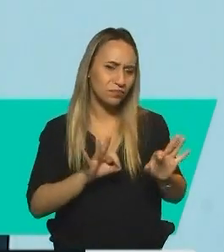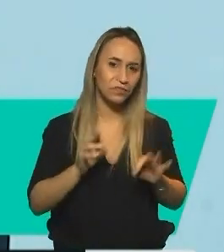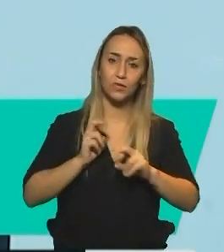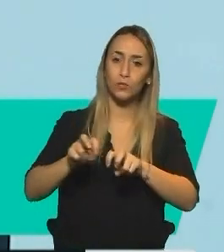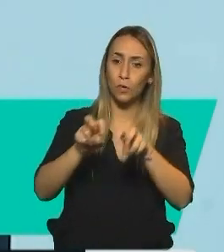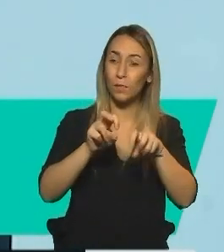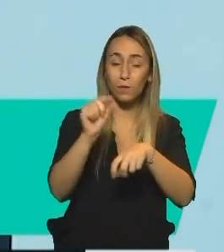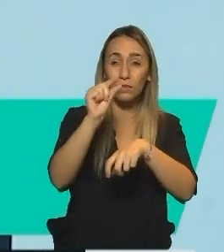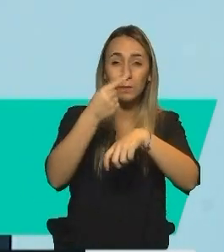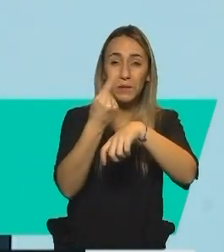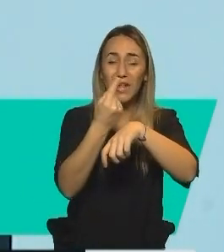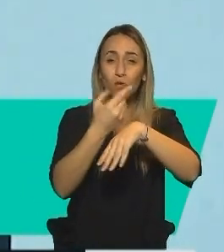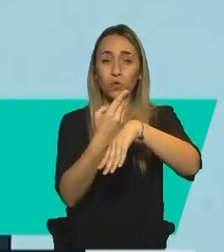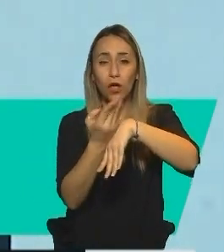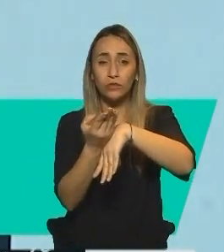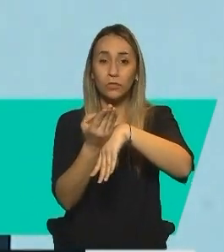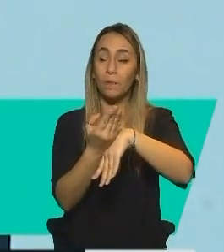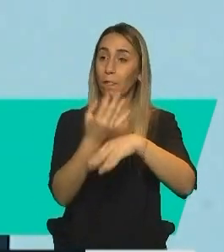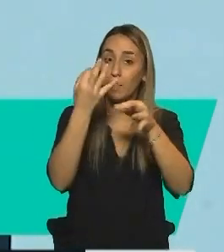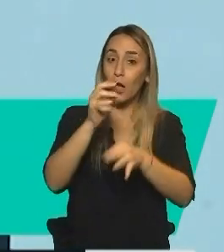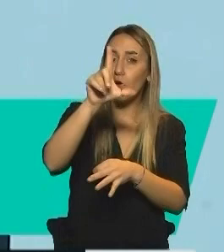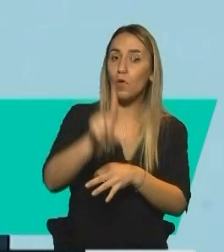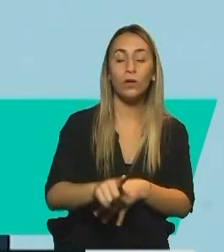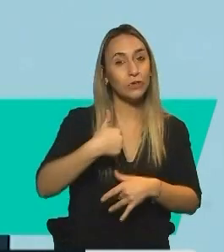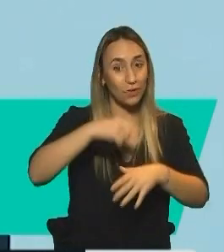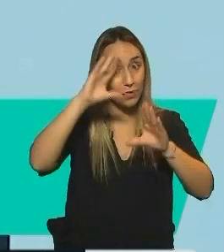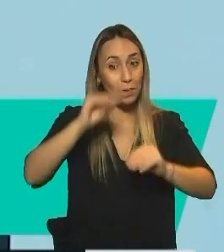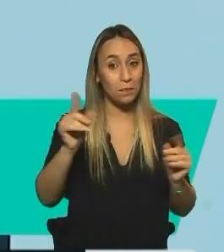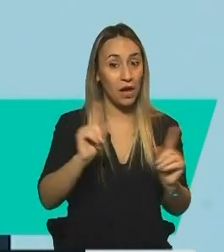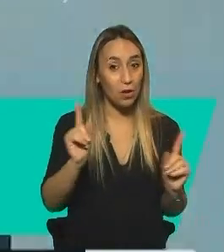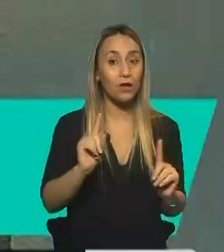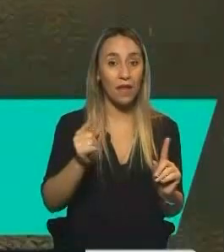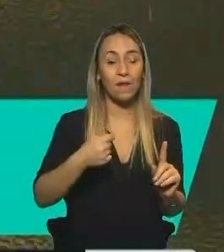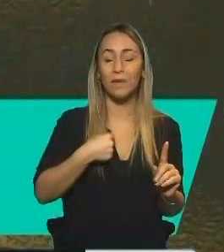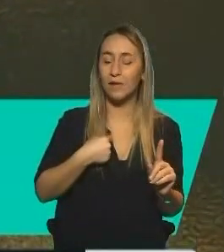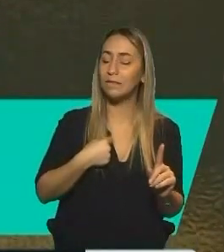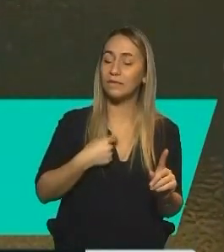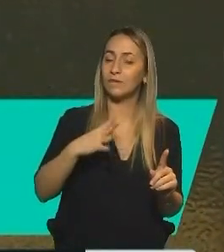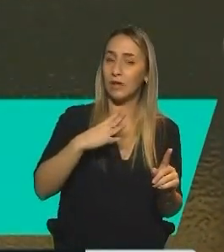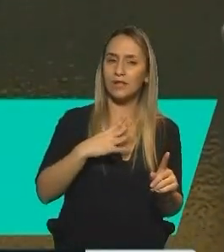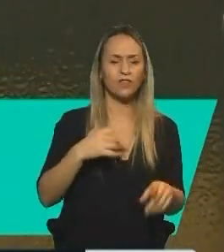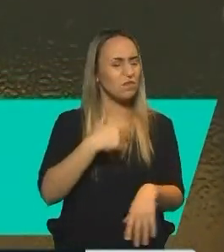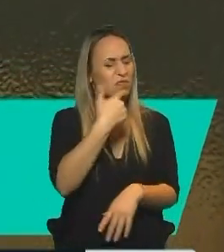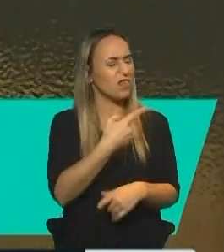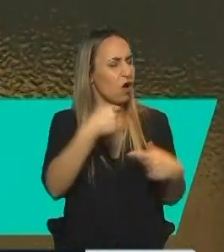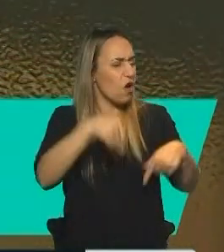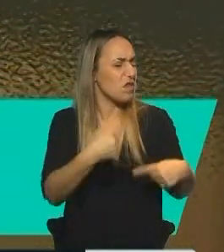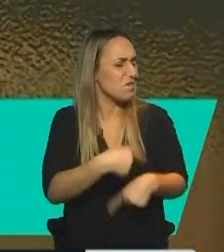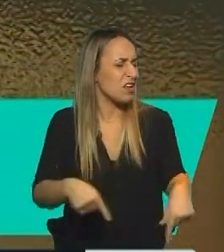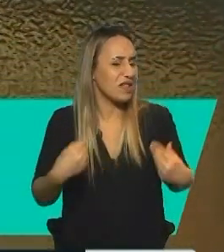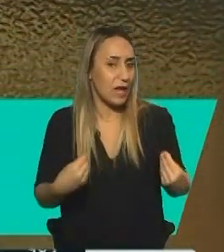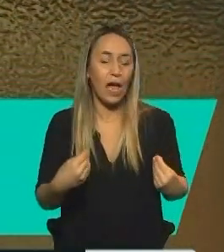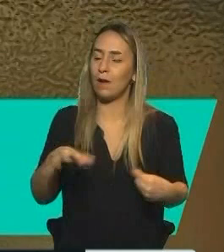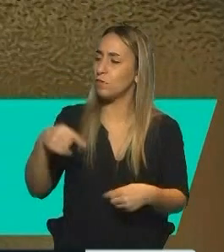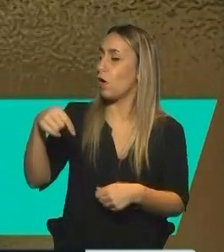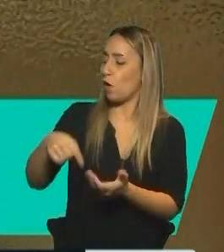los minutos, un lunes que no me acordaba que teníamos pendiente, le pregunto a Mirta, ¿qué tenemos? Sí, ya